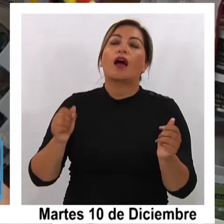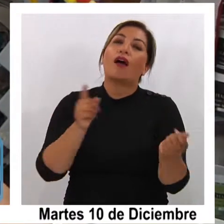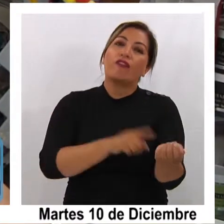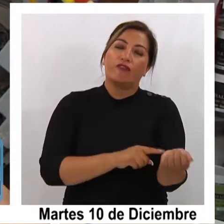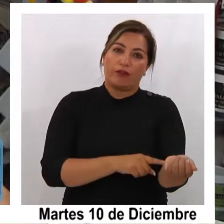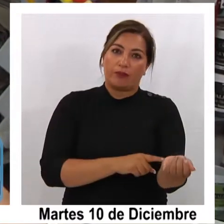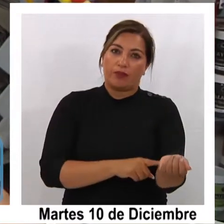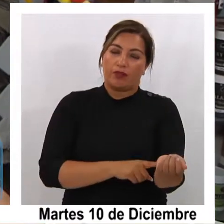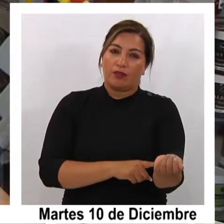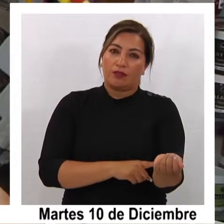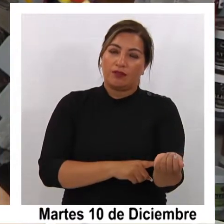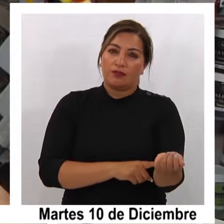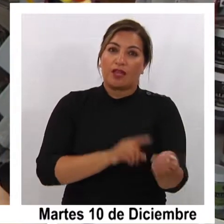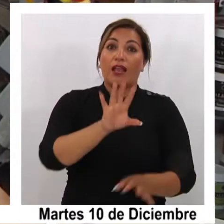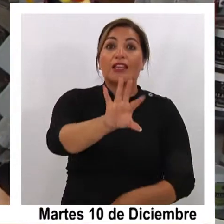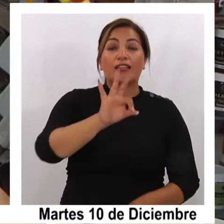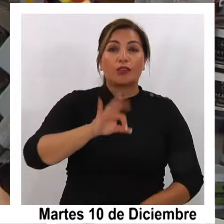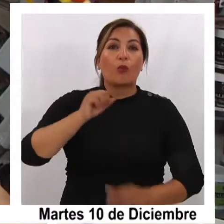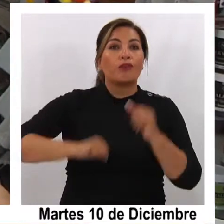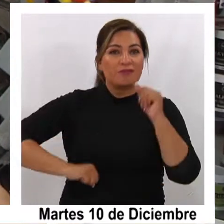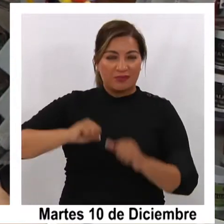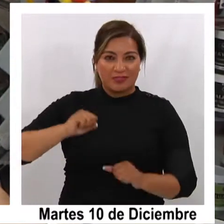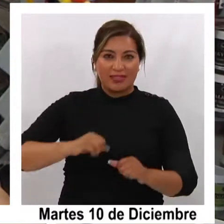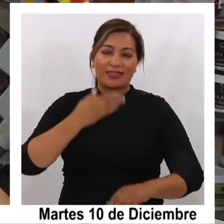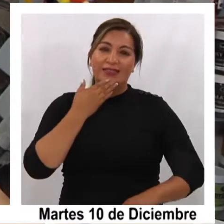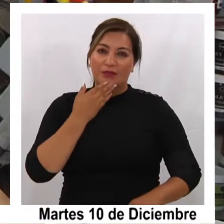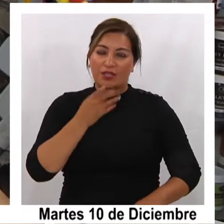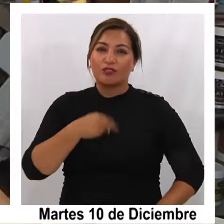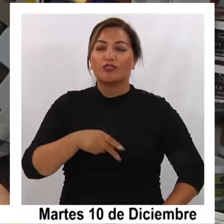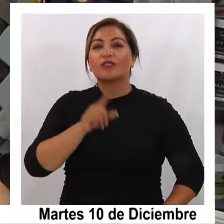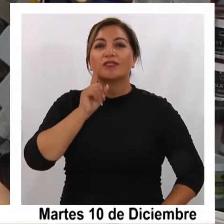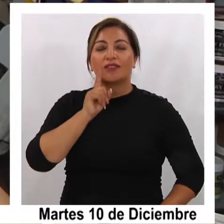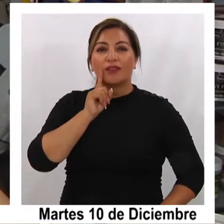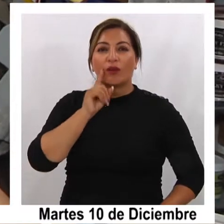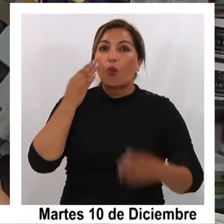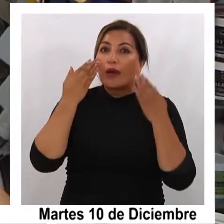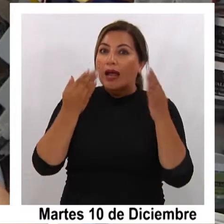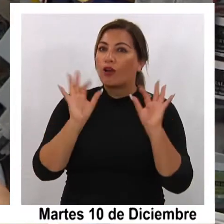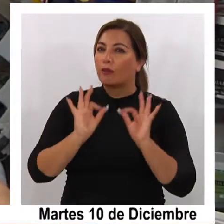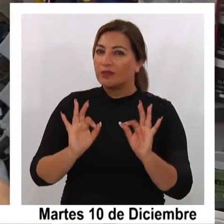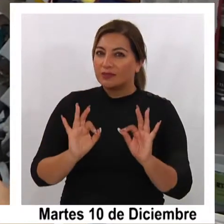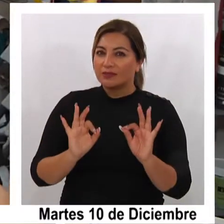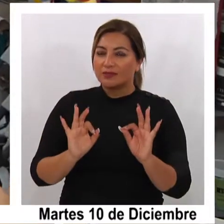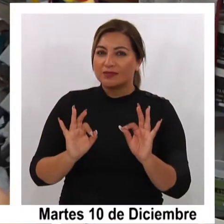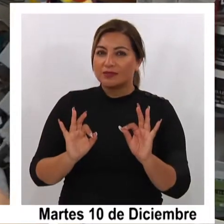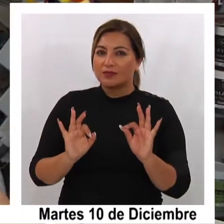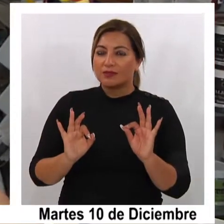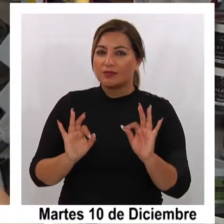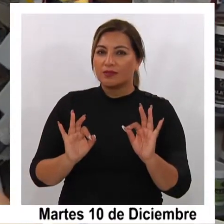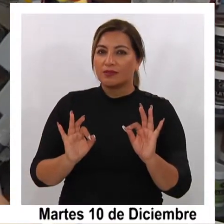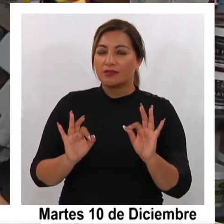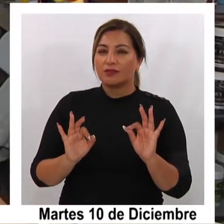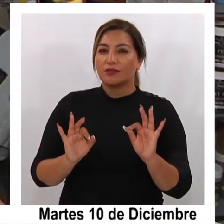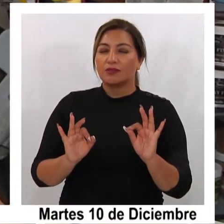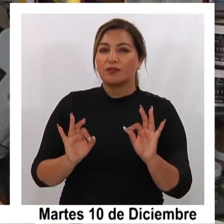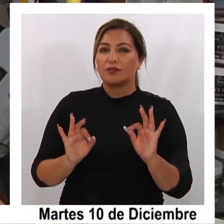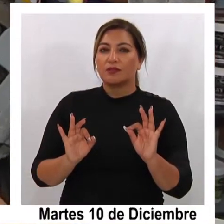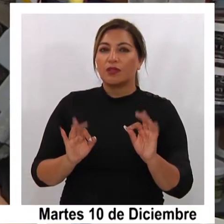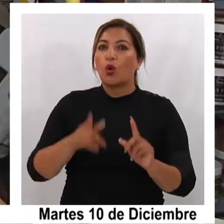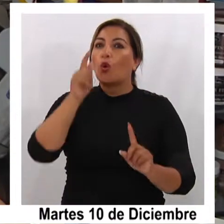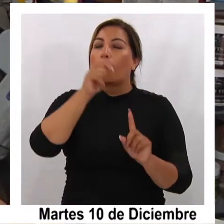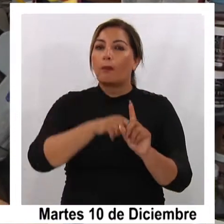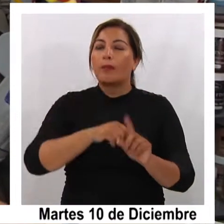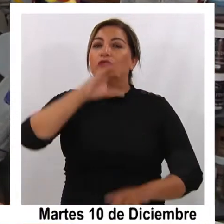especiales que le pueden regalar a su familia eligiendo una pyme. Inclusive también tenemos un regalo bien especial